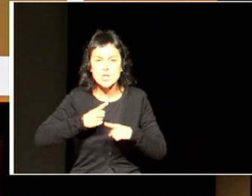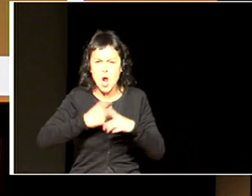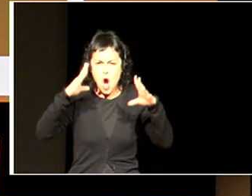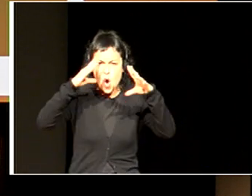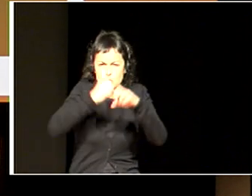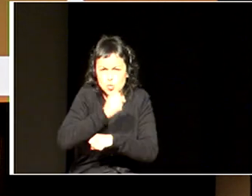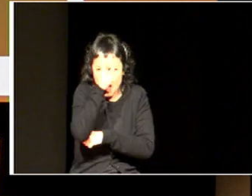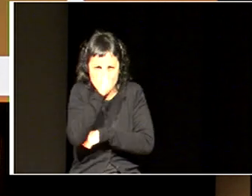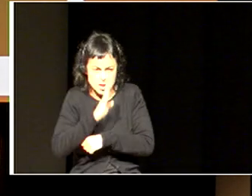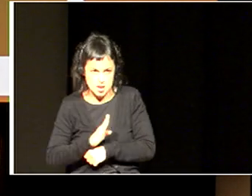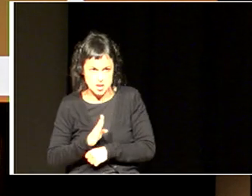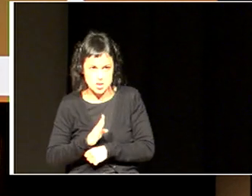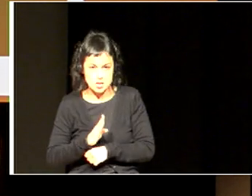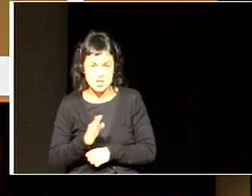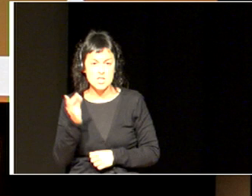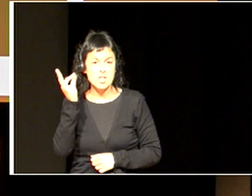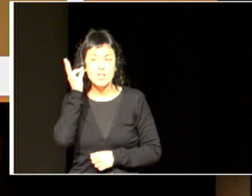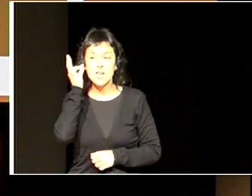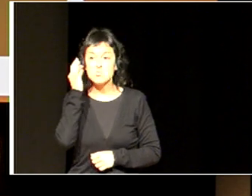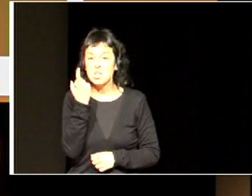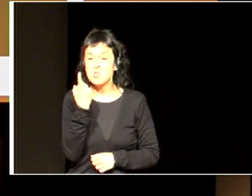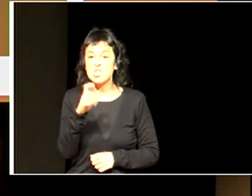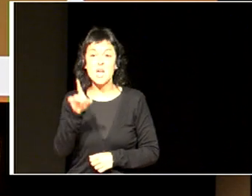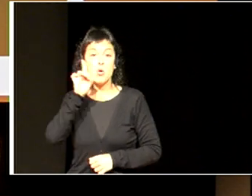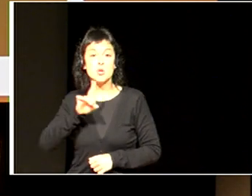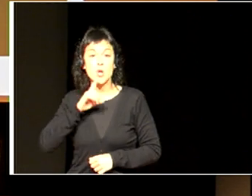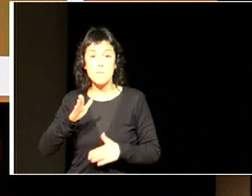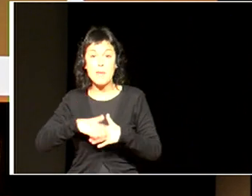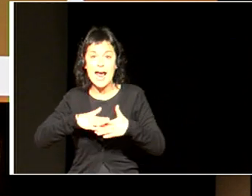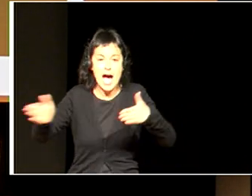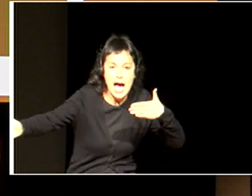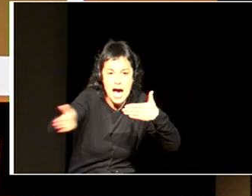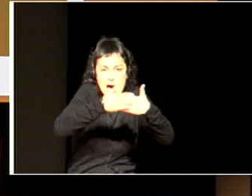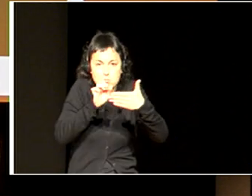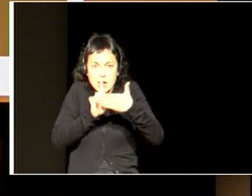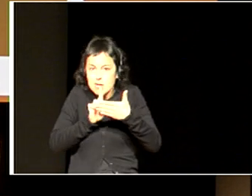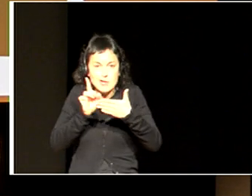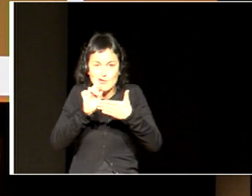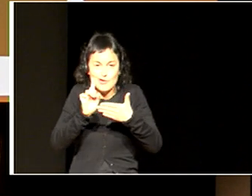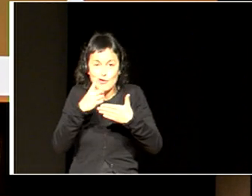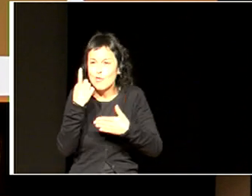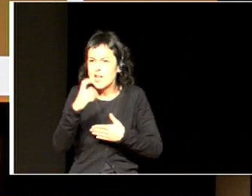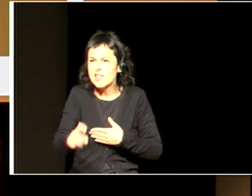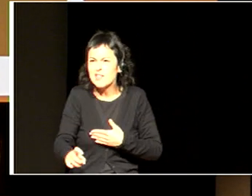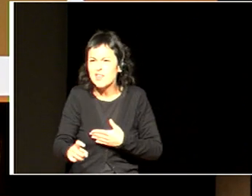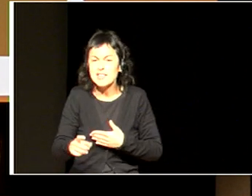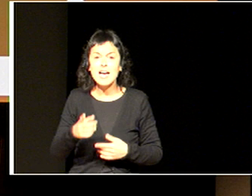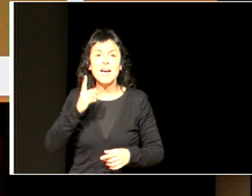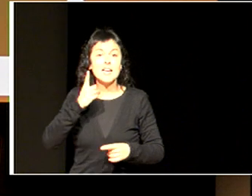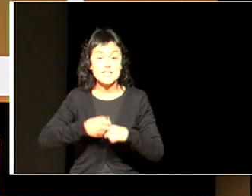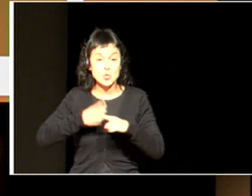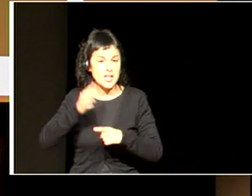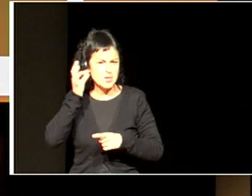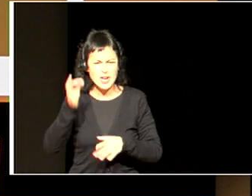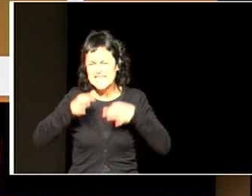escondida las mujeres no necesitamos ser homosexuales para estar en el armario la sexualidad de las mujeres ha estado en los armarios de todas las